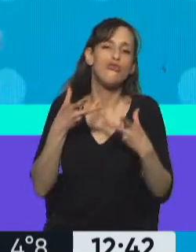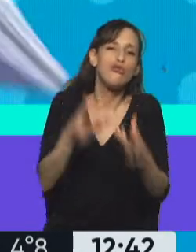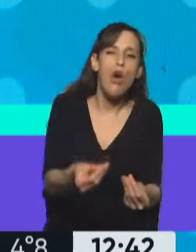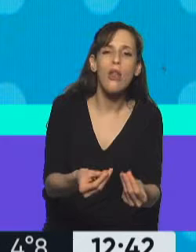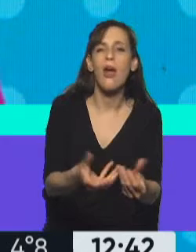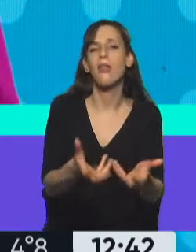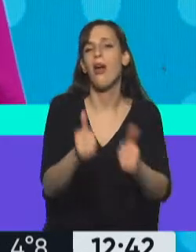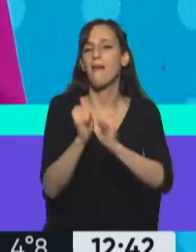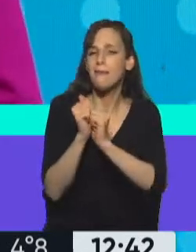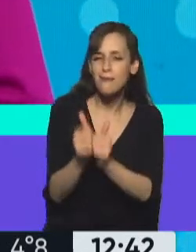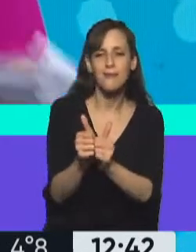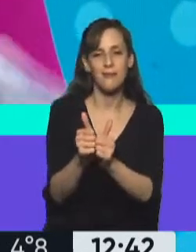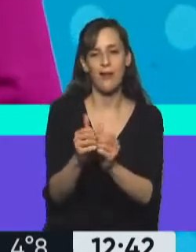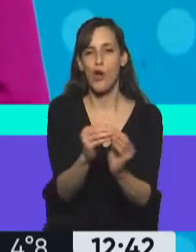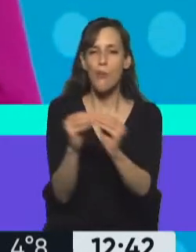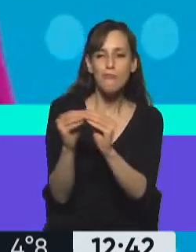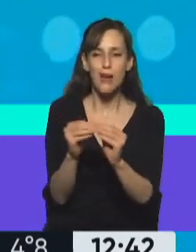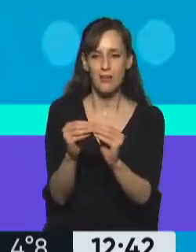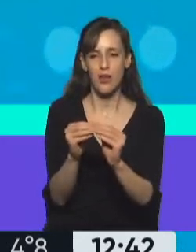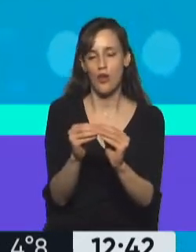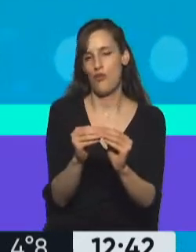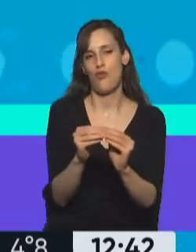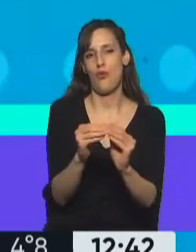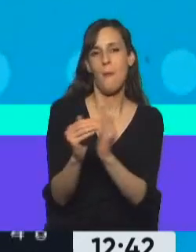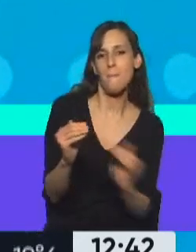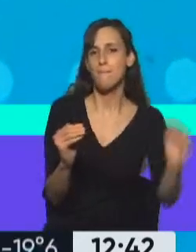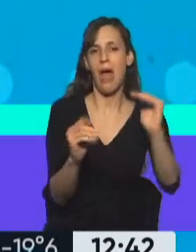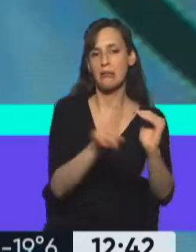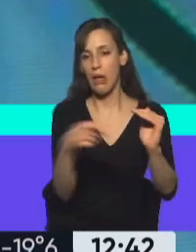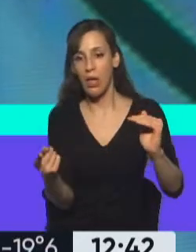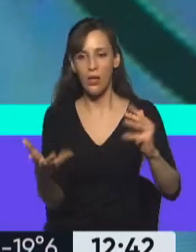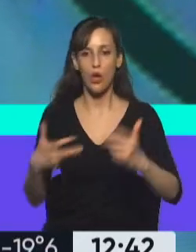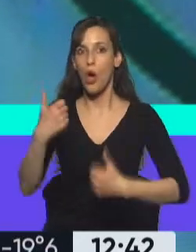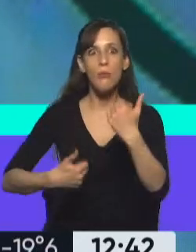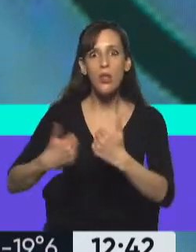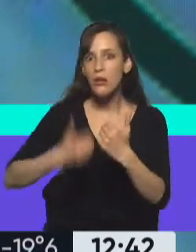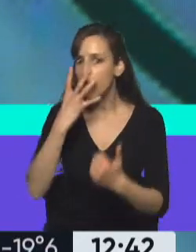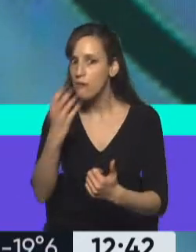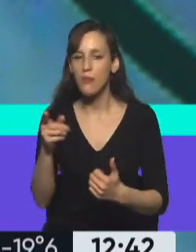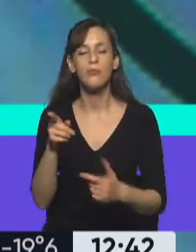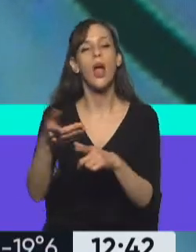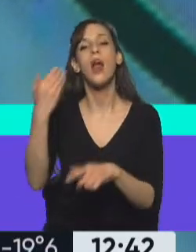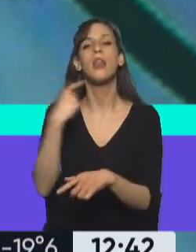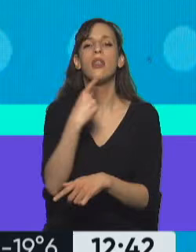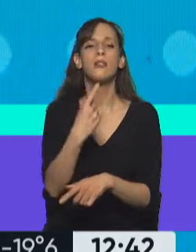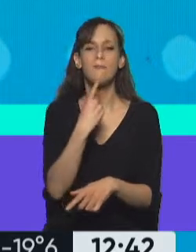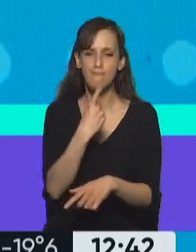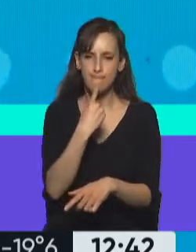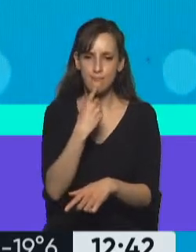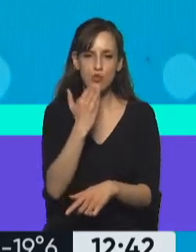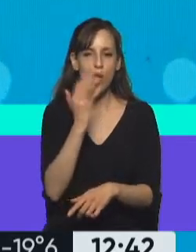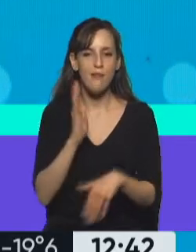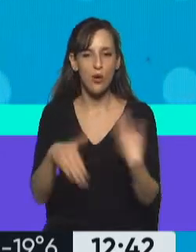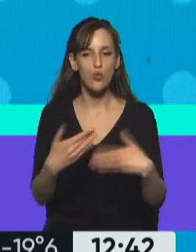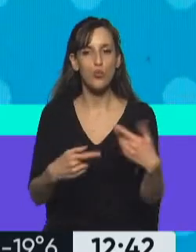por encima de la competencia, ¿no? Que no es poca cosa porque tengamos en cuenta. En algún momento hasta se puso en duda si iba a continuar o no en los Juegos Olímpicos. Y no solo